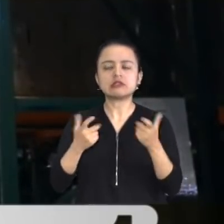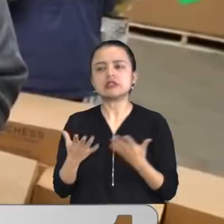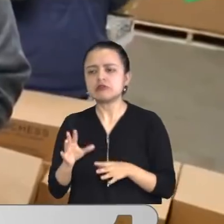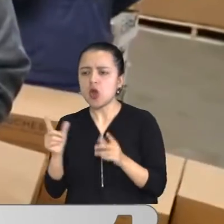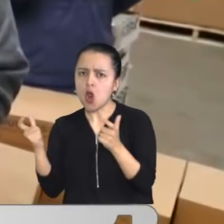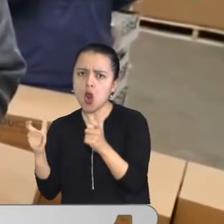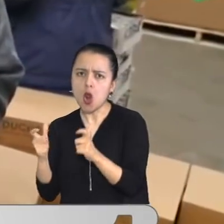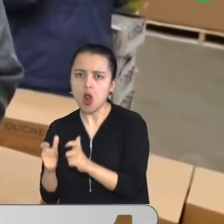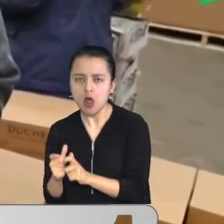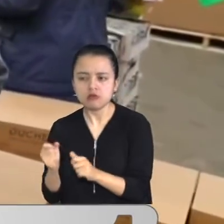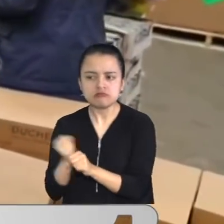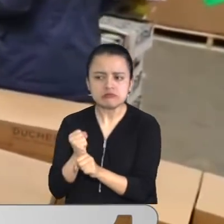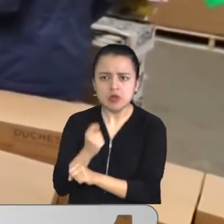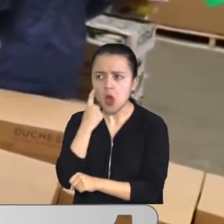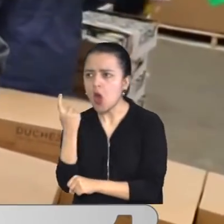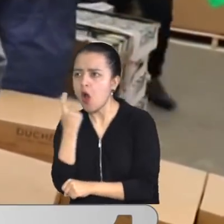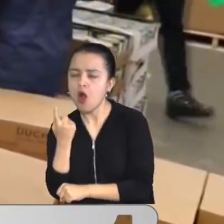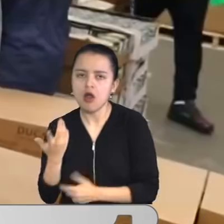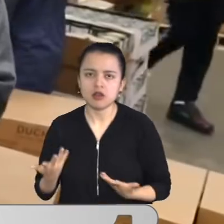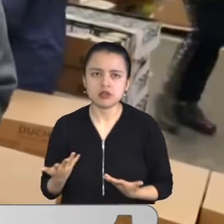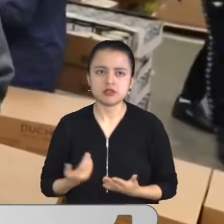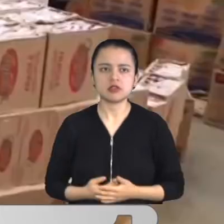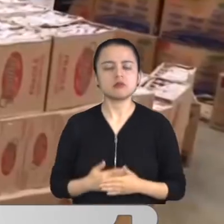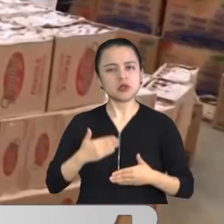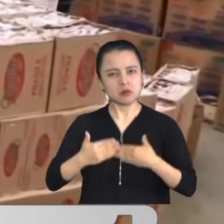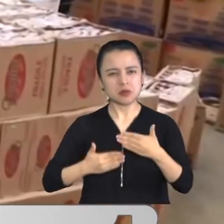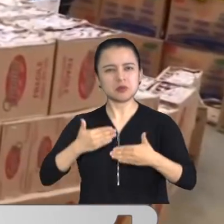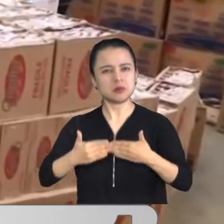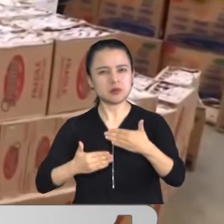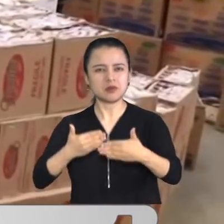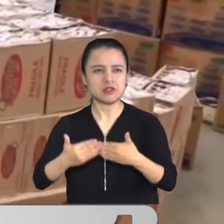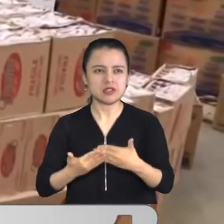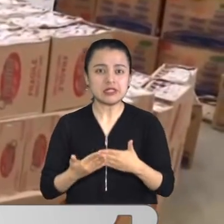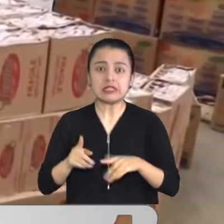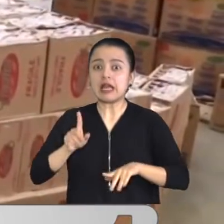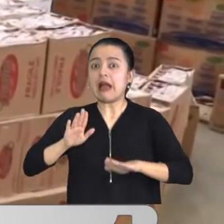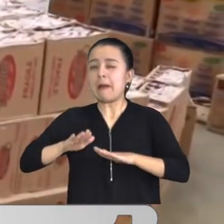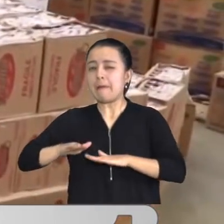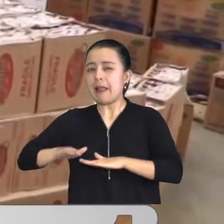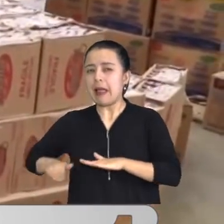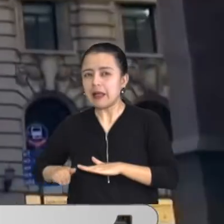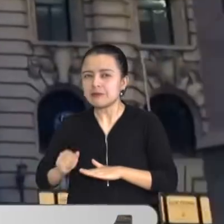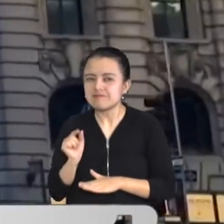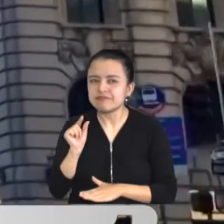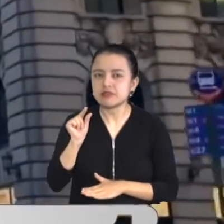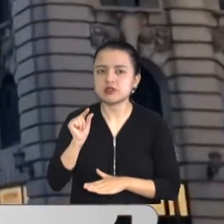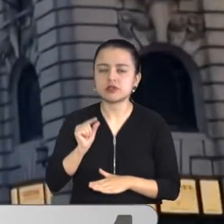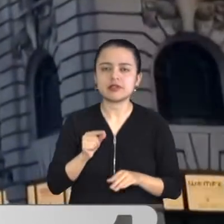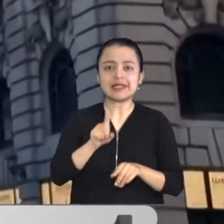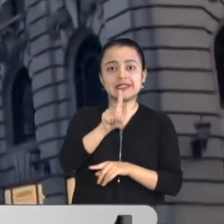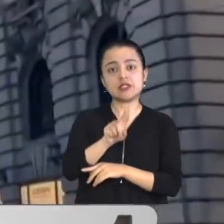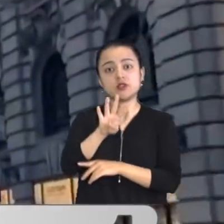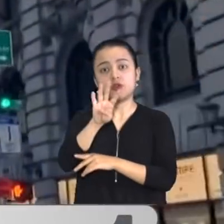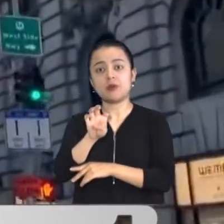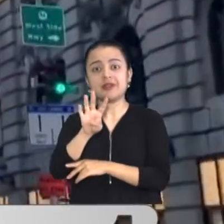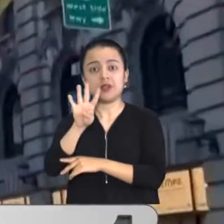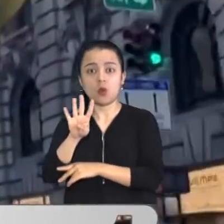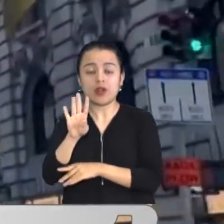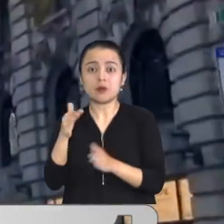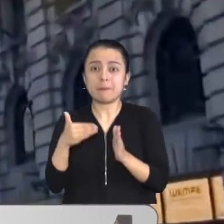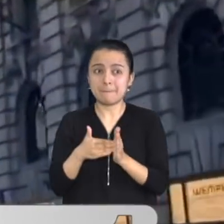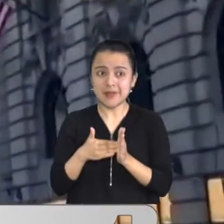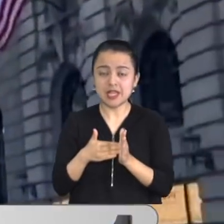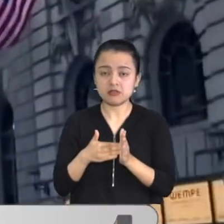la recuperación económica del país siguió ralentizándose en términos absolutos, ya que únicamente se crearon 194.000 empleos